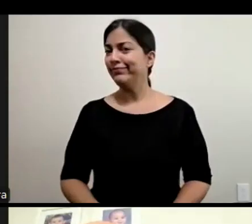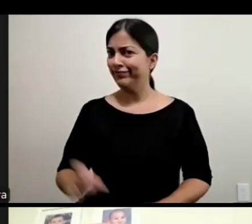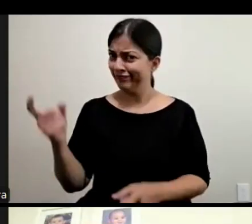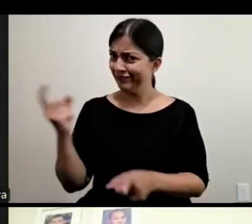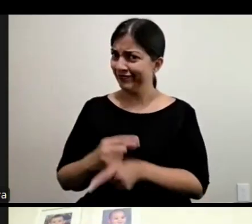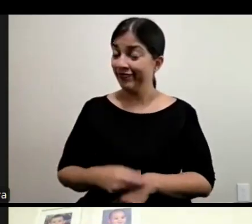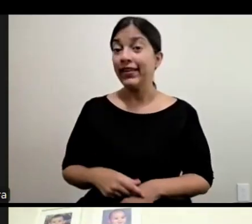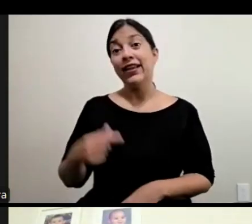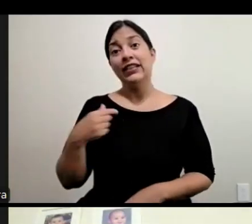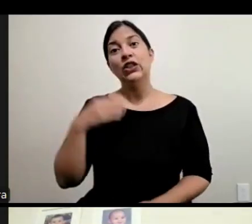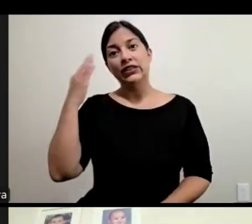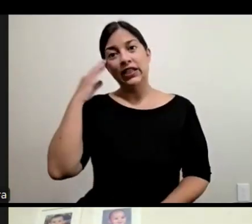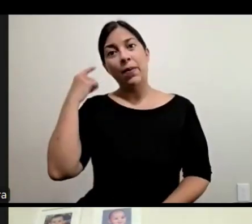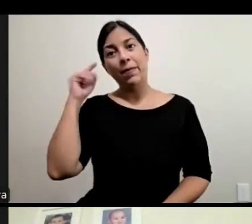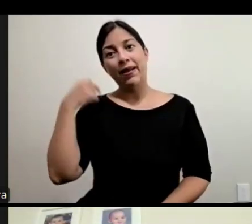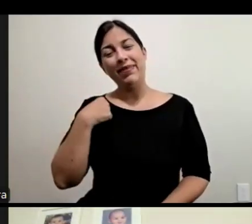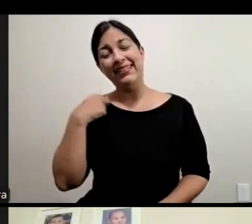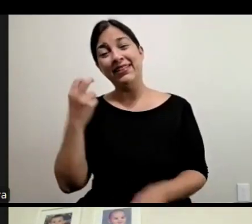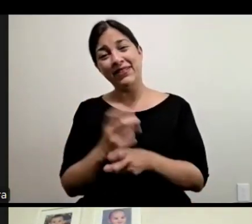la pasé muy mal porque yo soy zurdo.